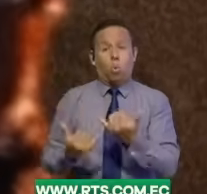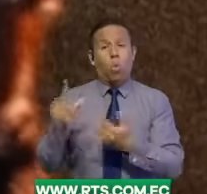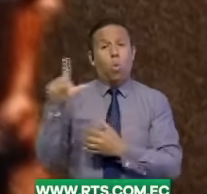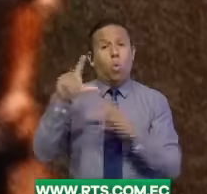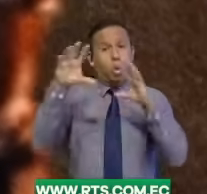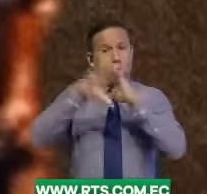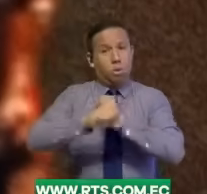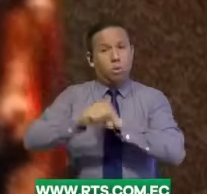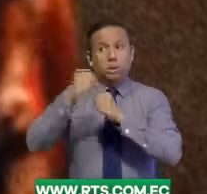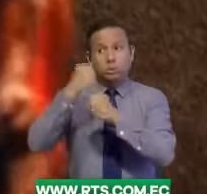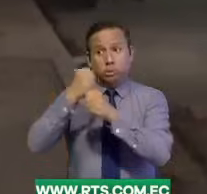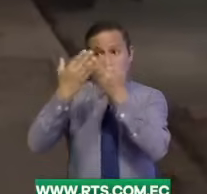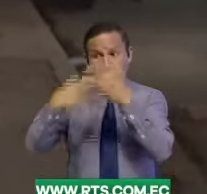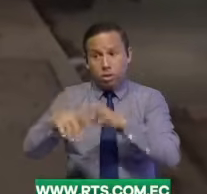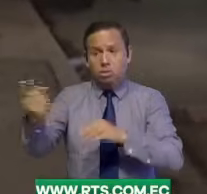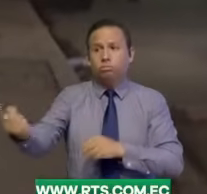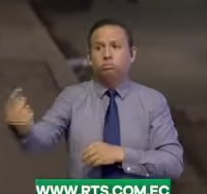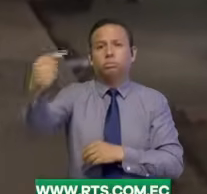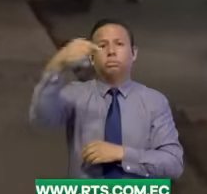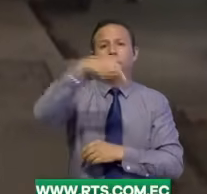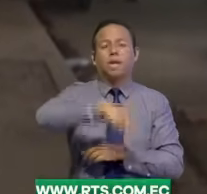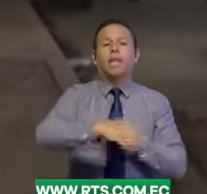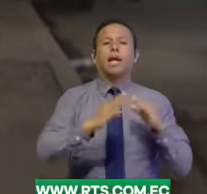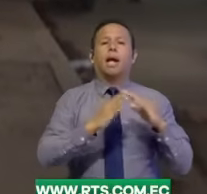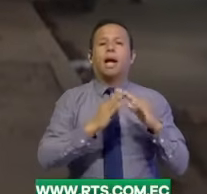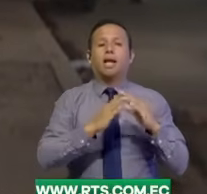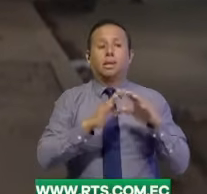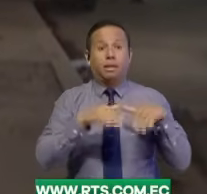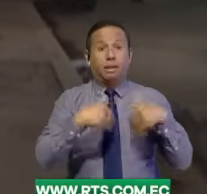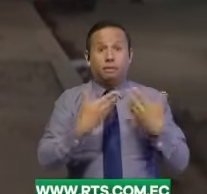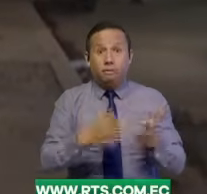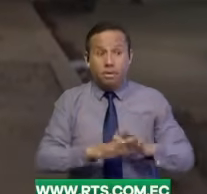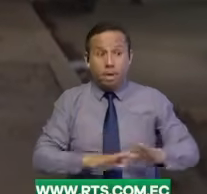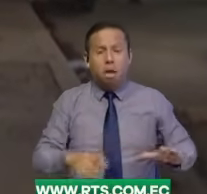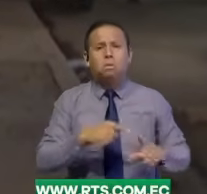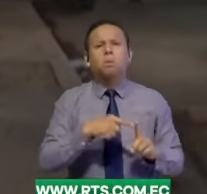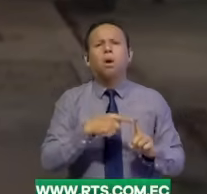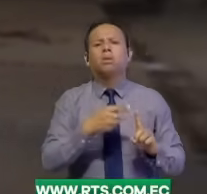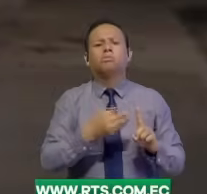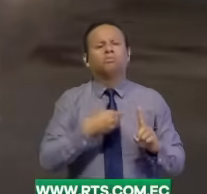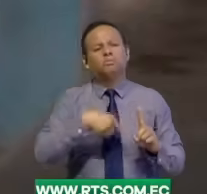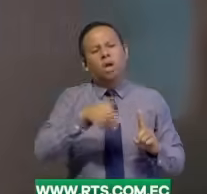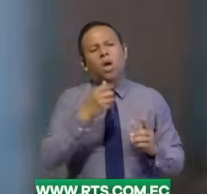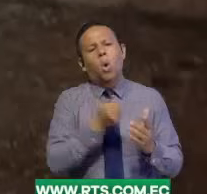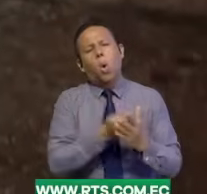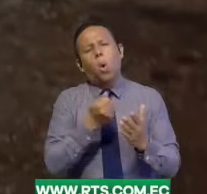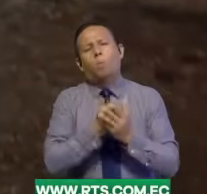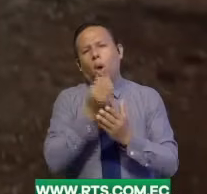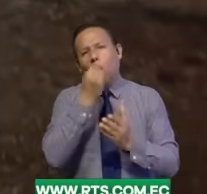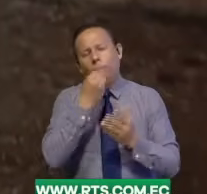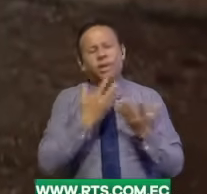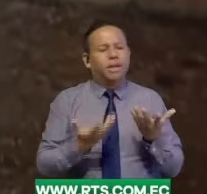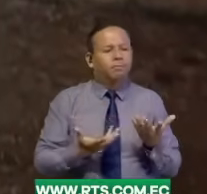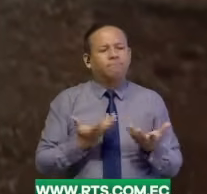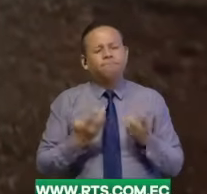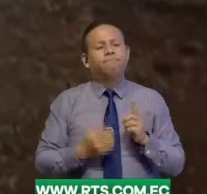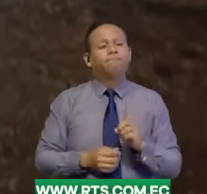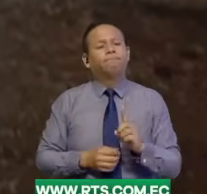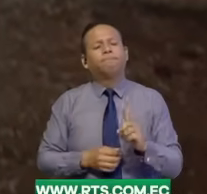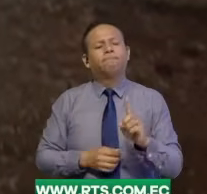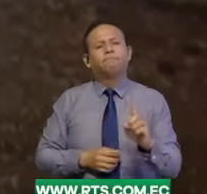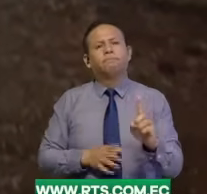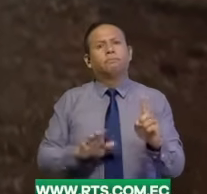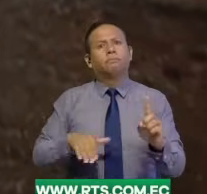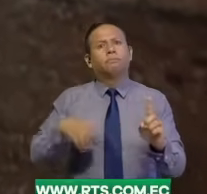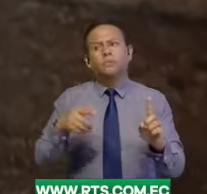después del trabajo. En esos momentos salió a recorrer el barrio en busca de comida, pero a pocos metros de